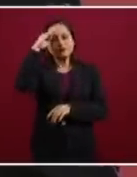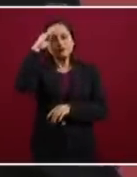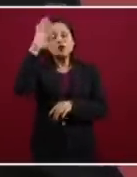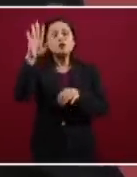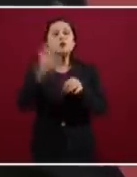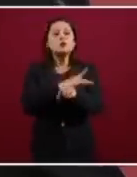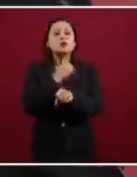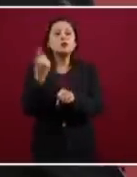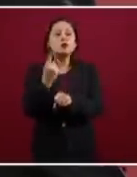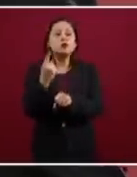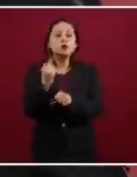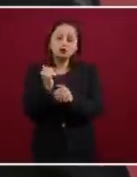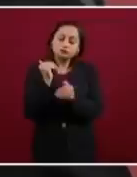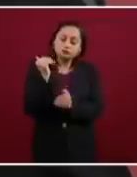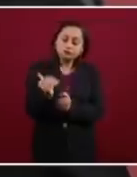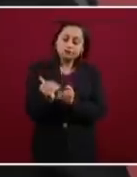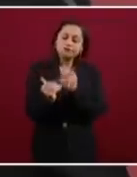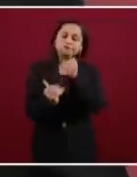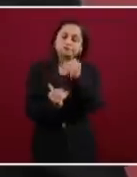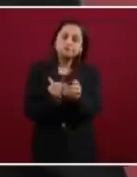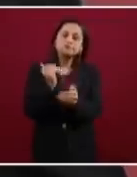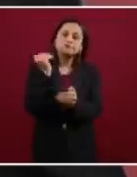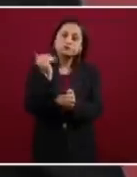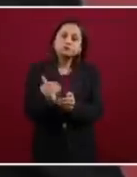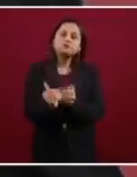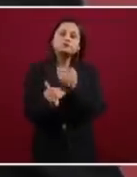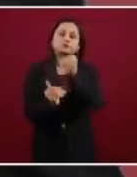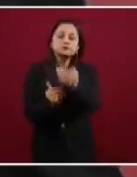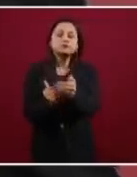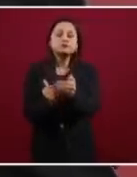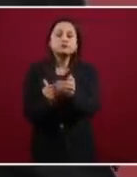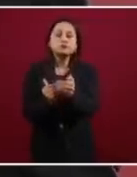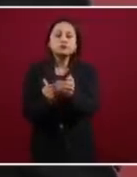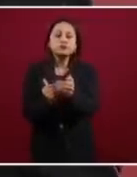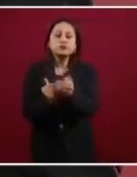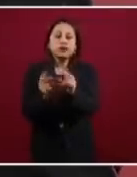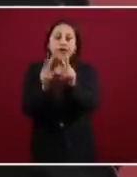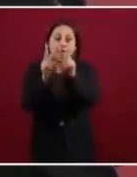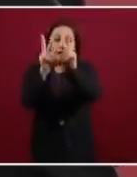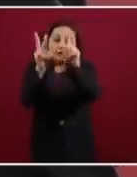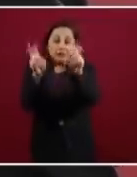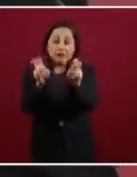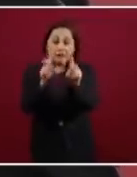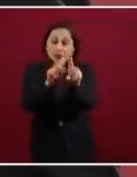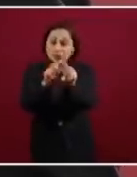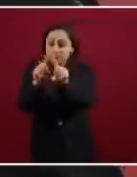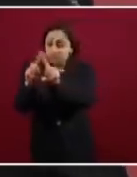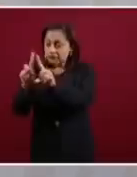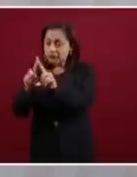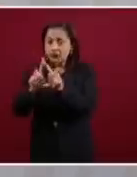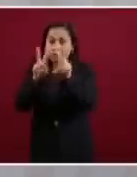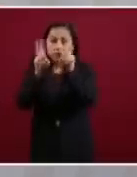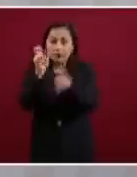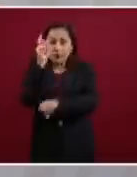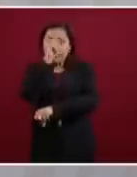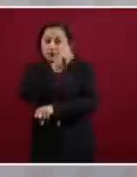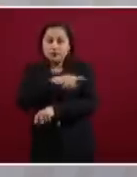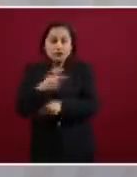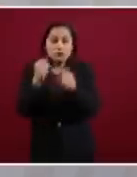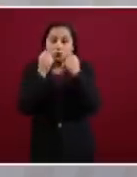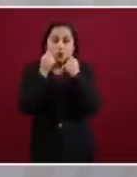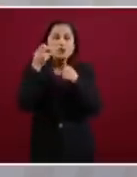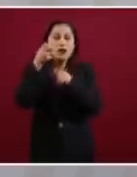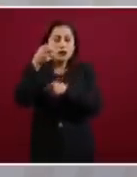vamos a avanzar hasta en los temas más complejos saben cuando no